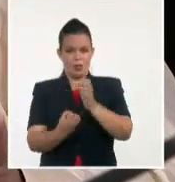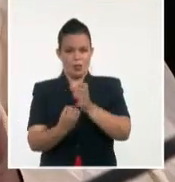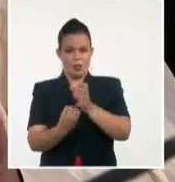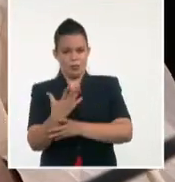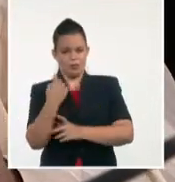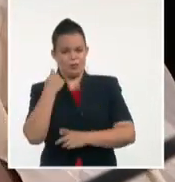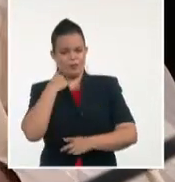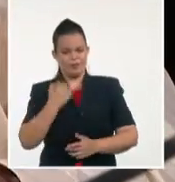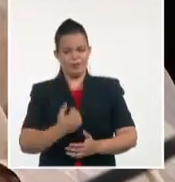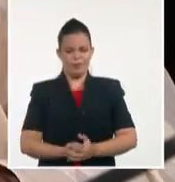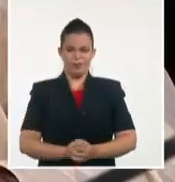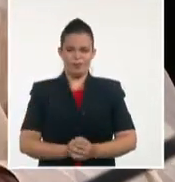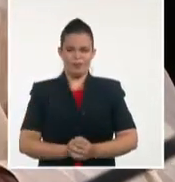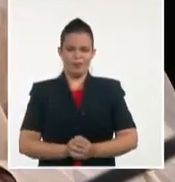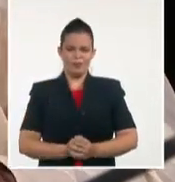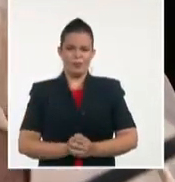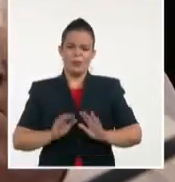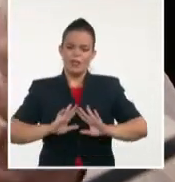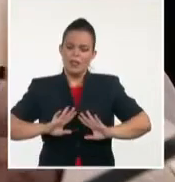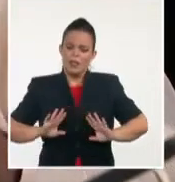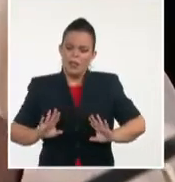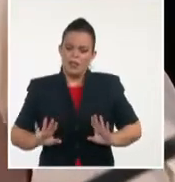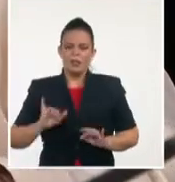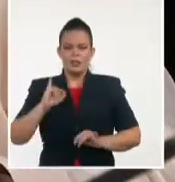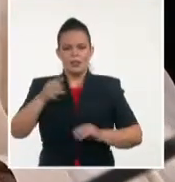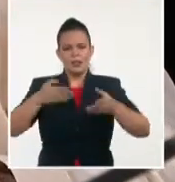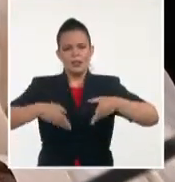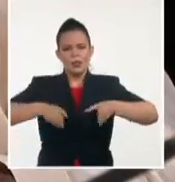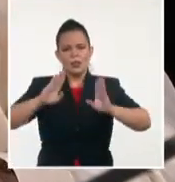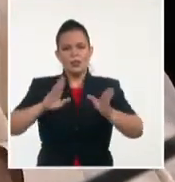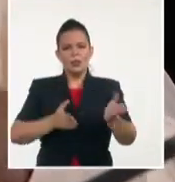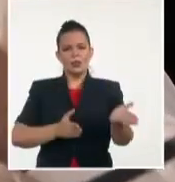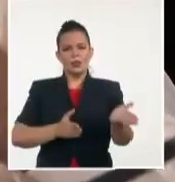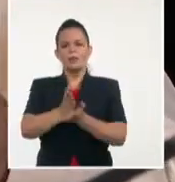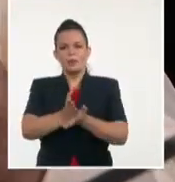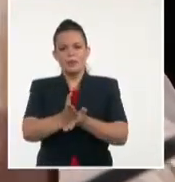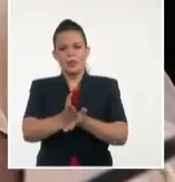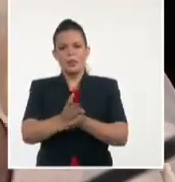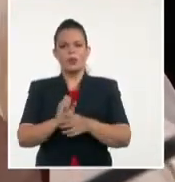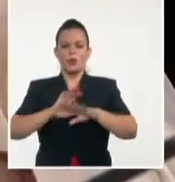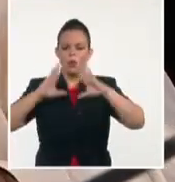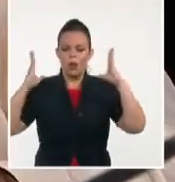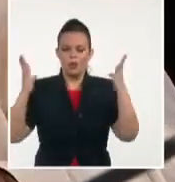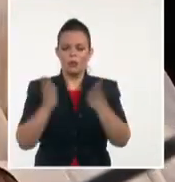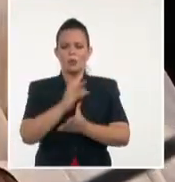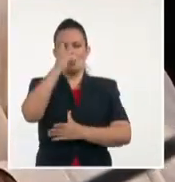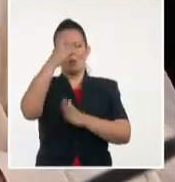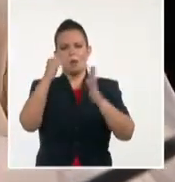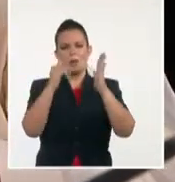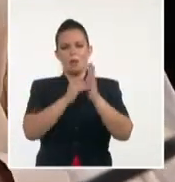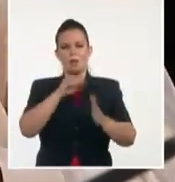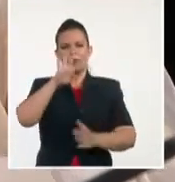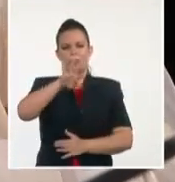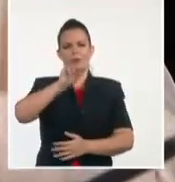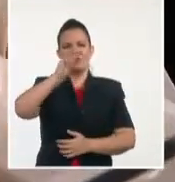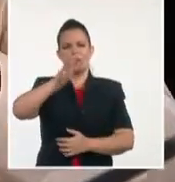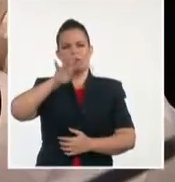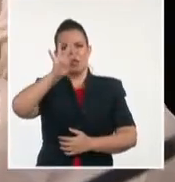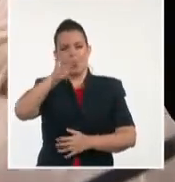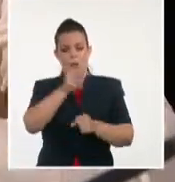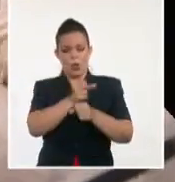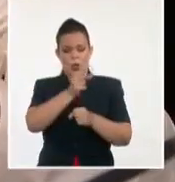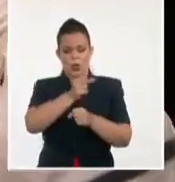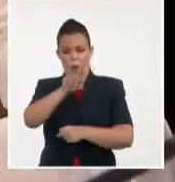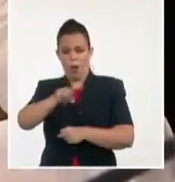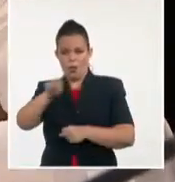la confianza final de que el Instituto va a seguir con todos sus trabajadores, con sus 434 trabajadores, seguir